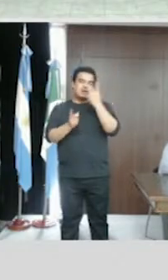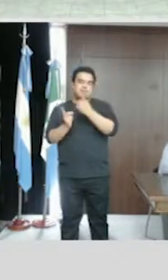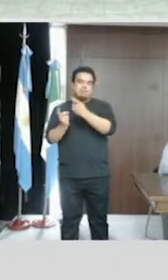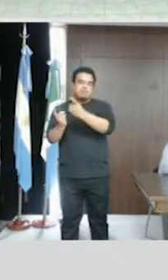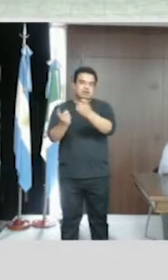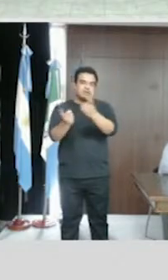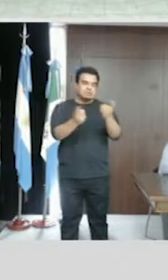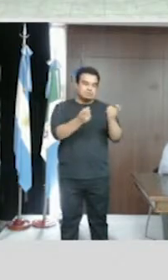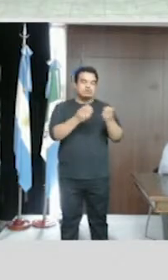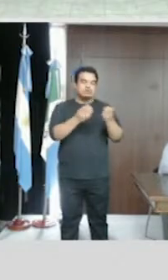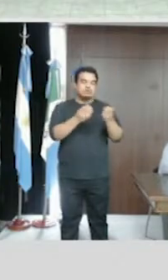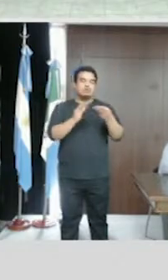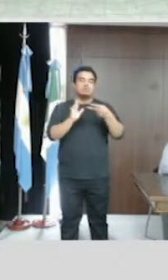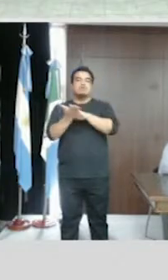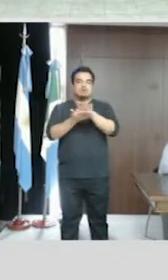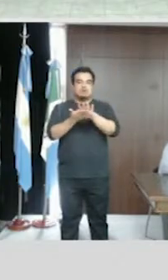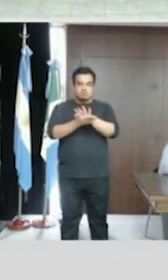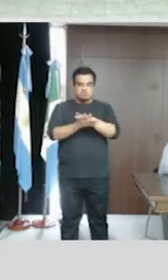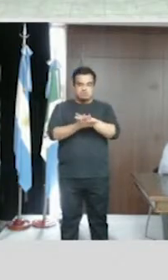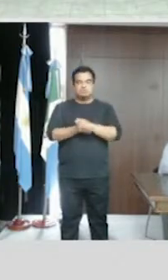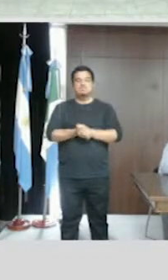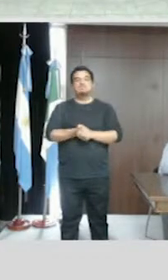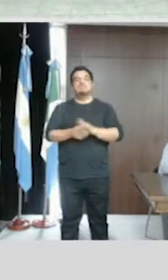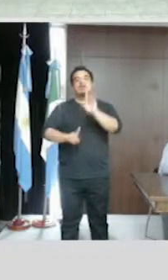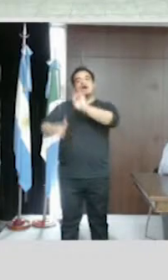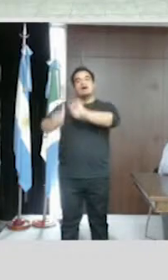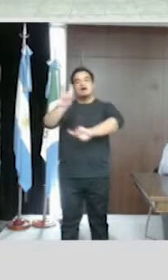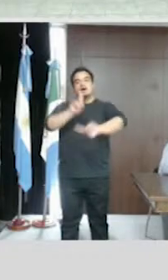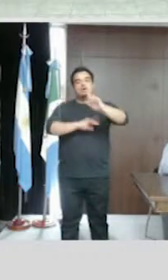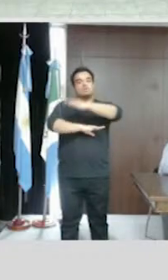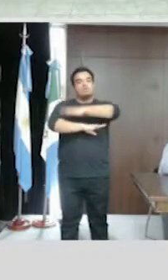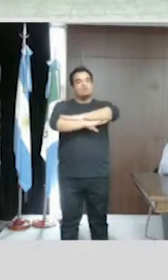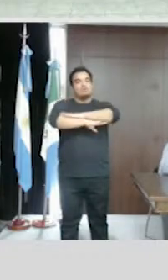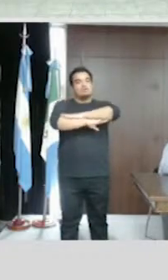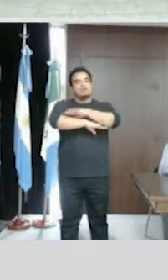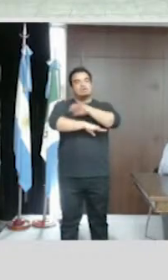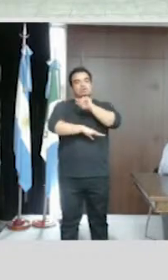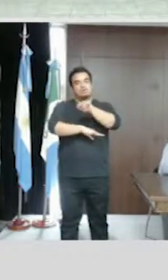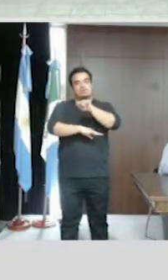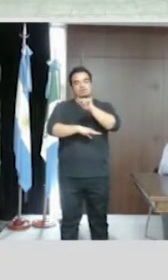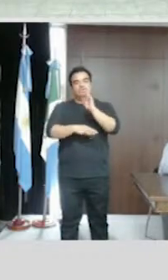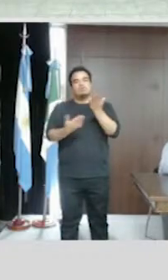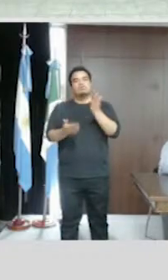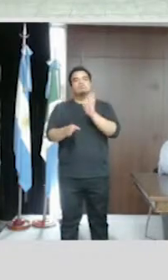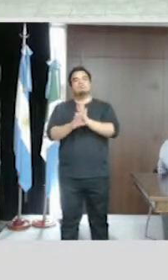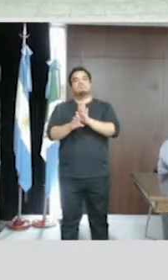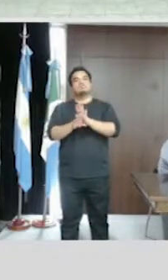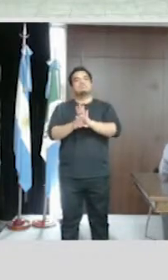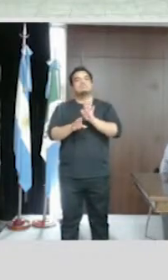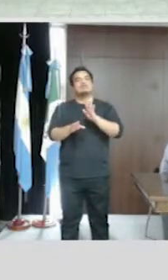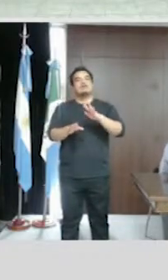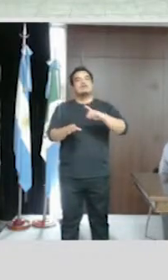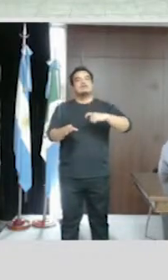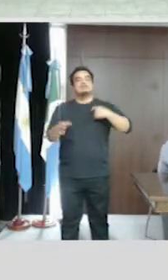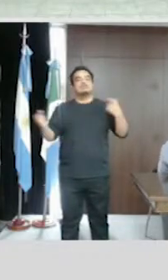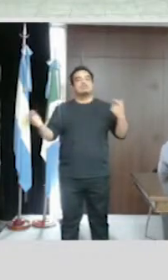problemas. Siendo los trastornos conductuales el conjunto de comportamientos antisociales,